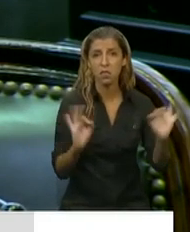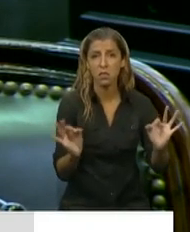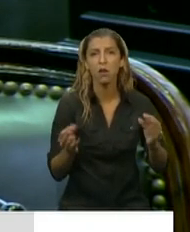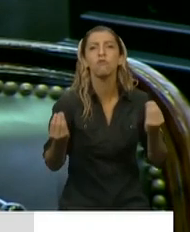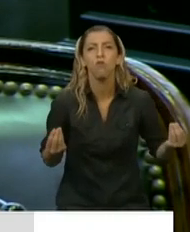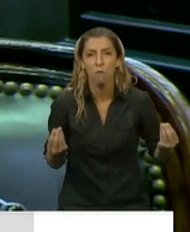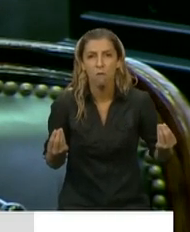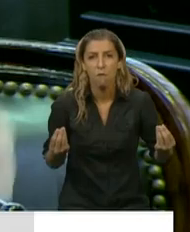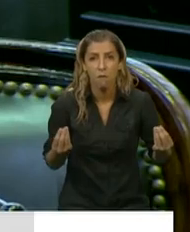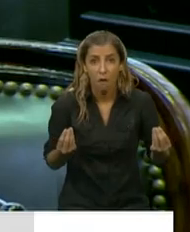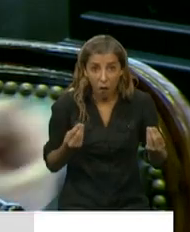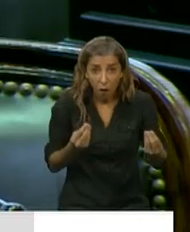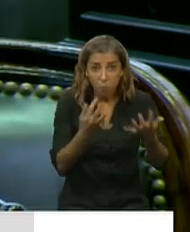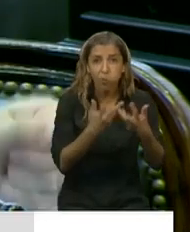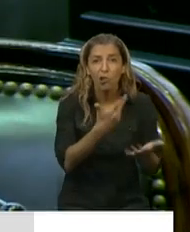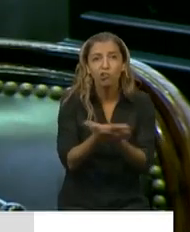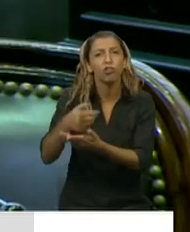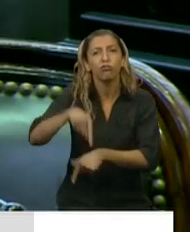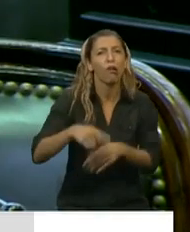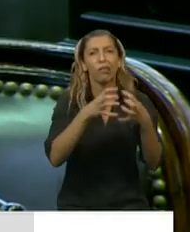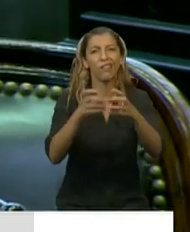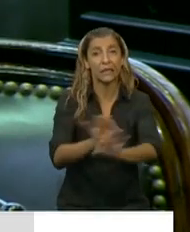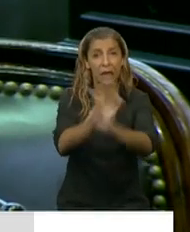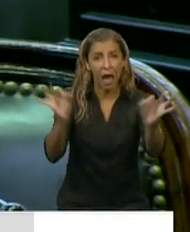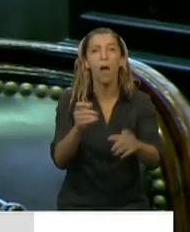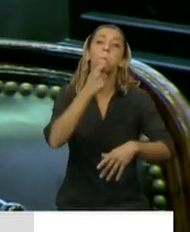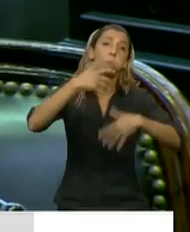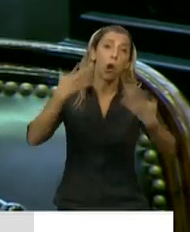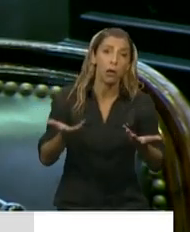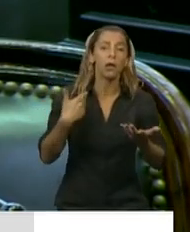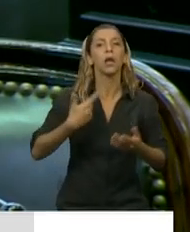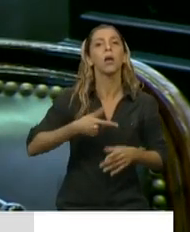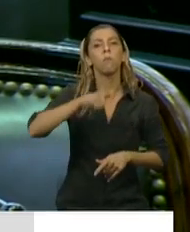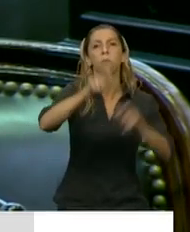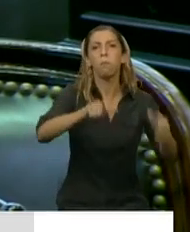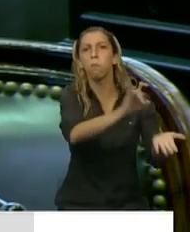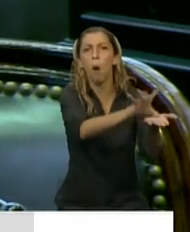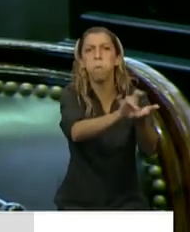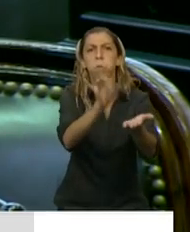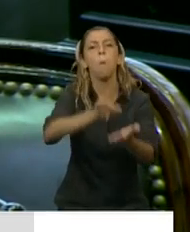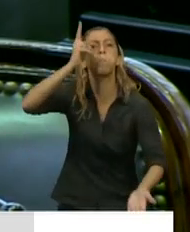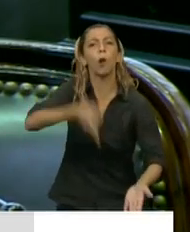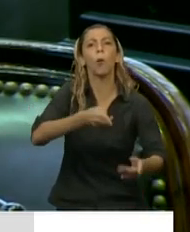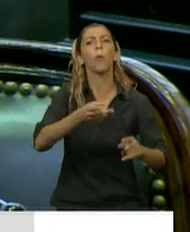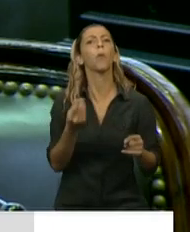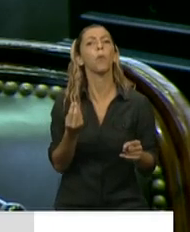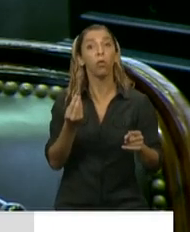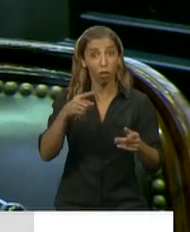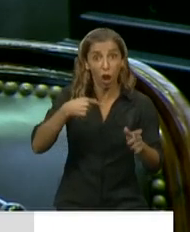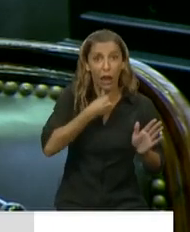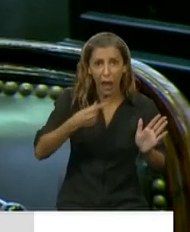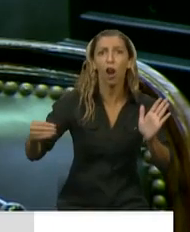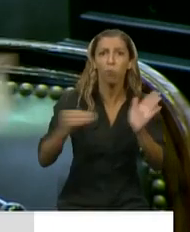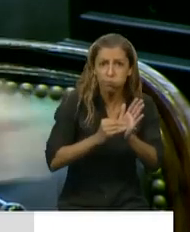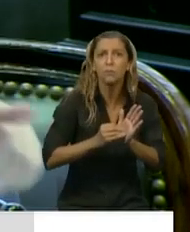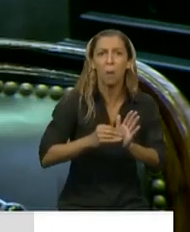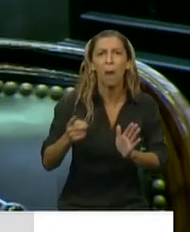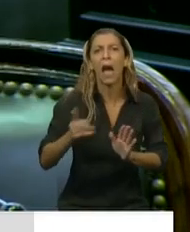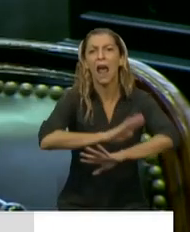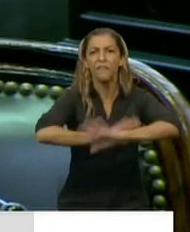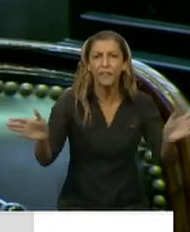que están yendo a la ruina, que se quedaron sin ingresos y que acá nosotros presentamos